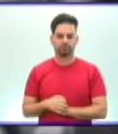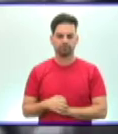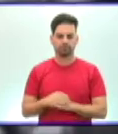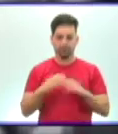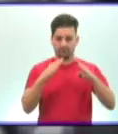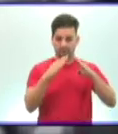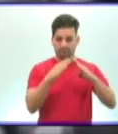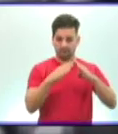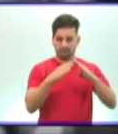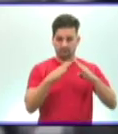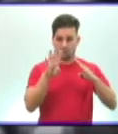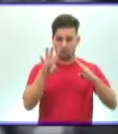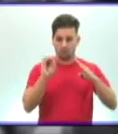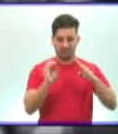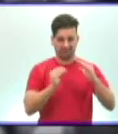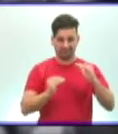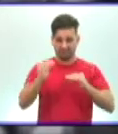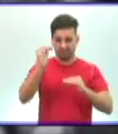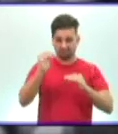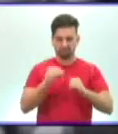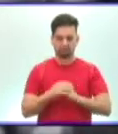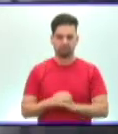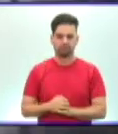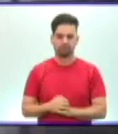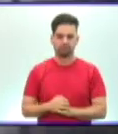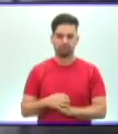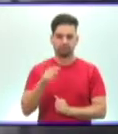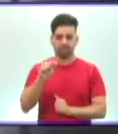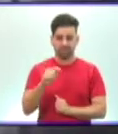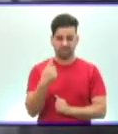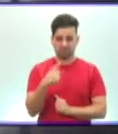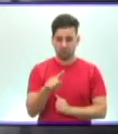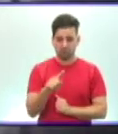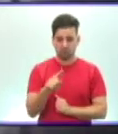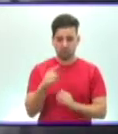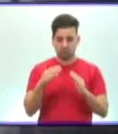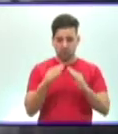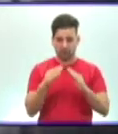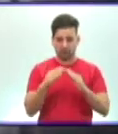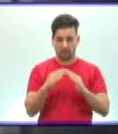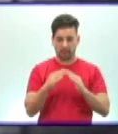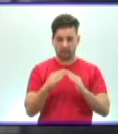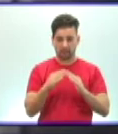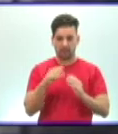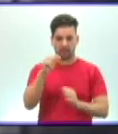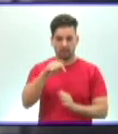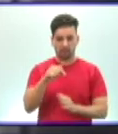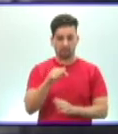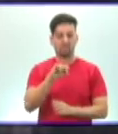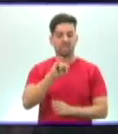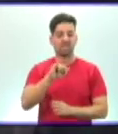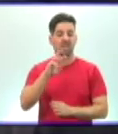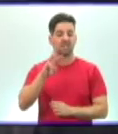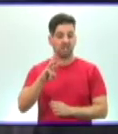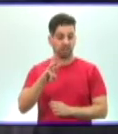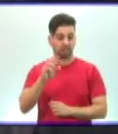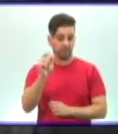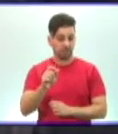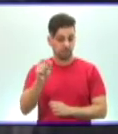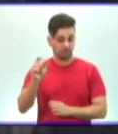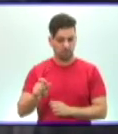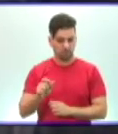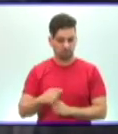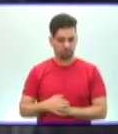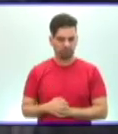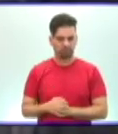de media, llegando a situaciones en las que en una sola casa, con 9 camas, vivían 63 personas. Eso provocaba